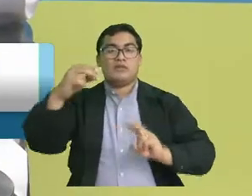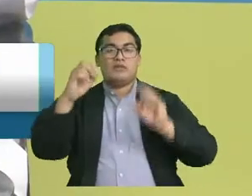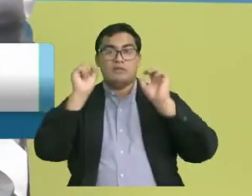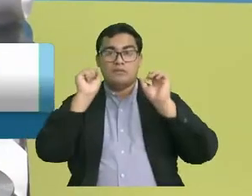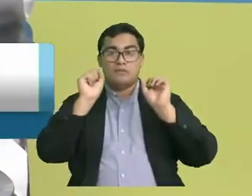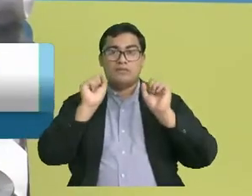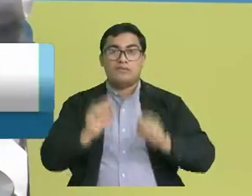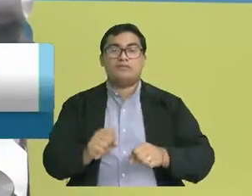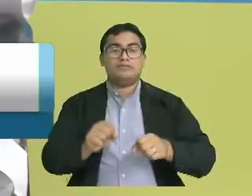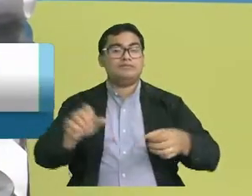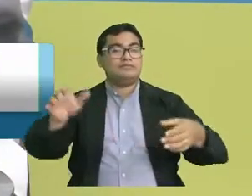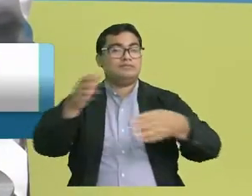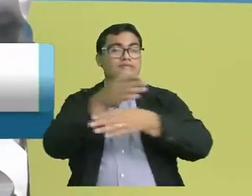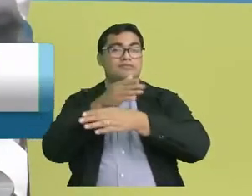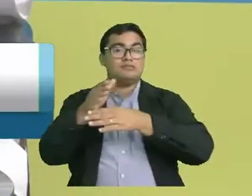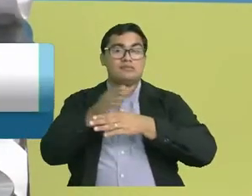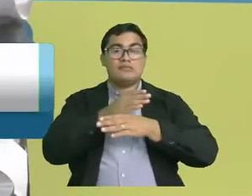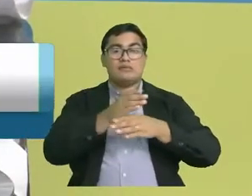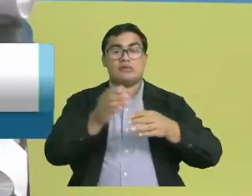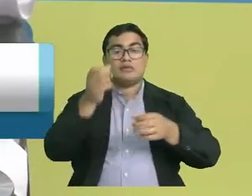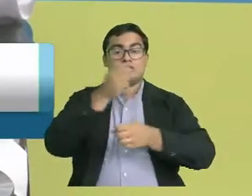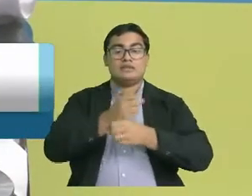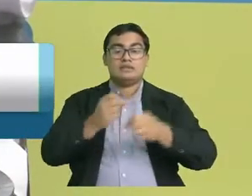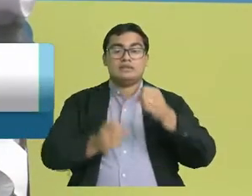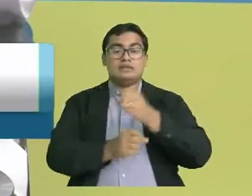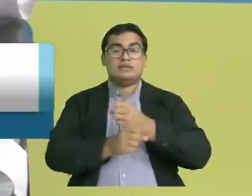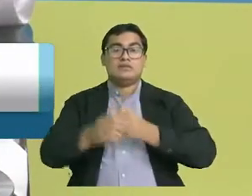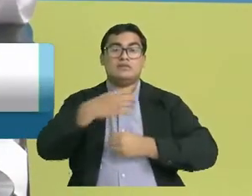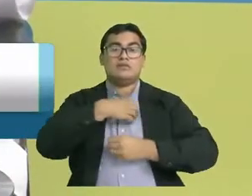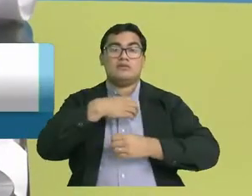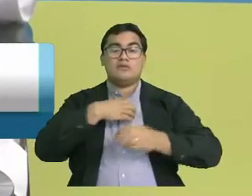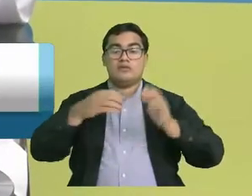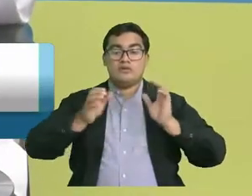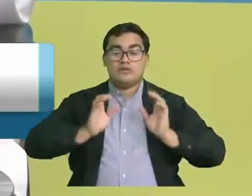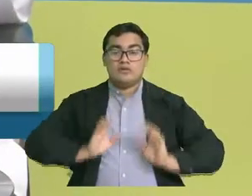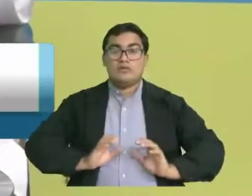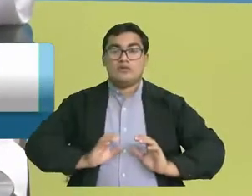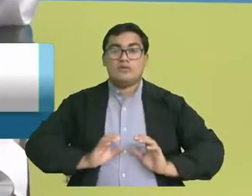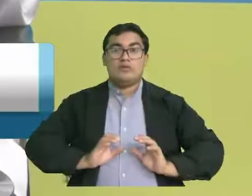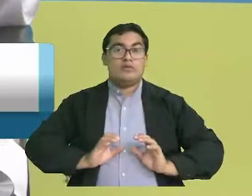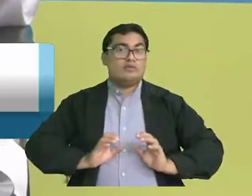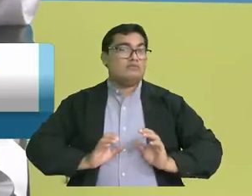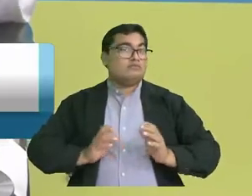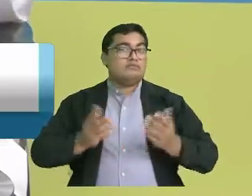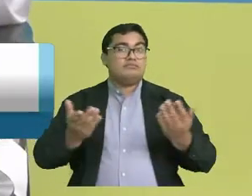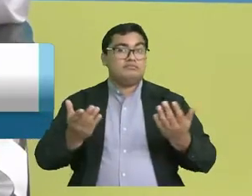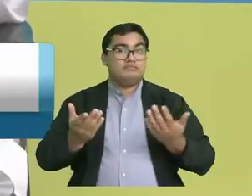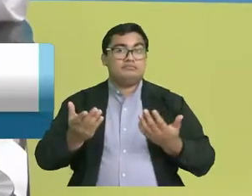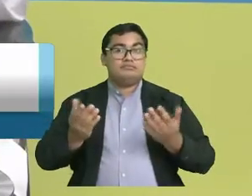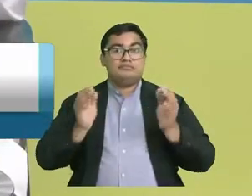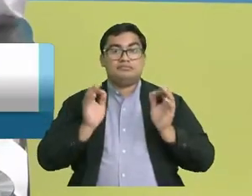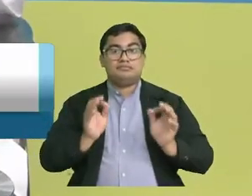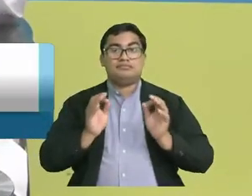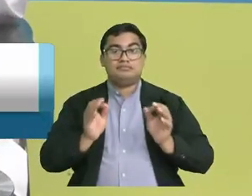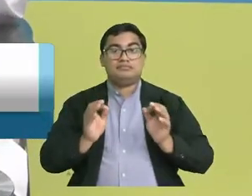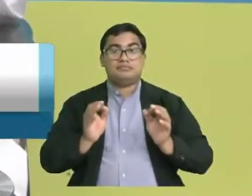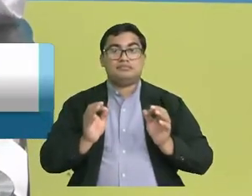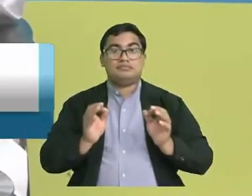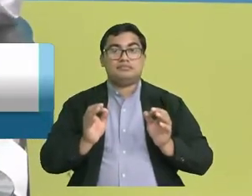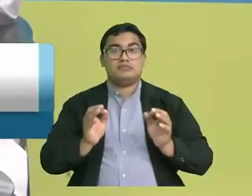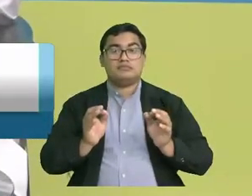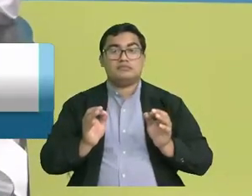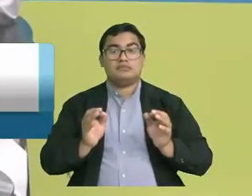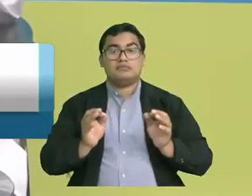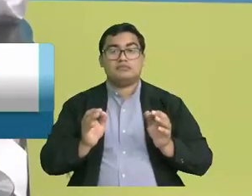formen todas las estructuras del cuerpo y para que funcionen también esas estructuras. No es 23